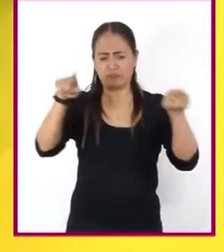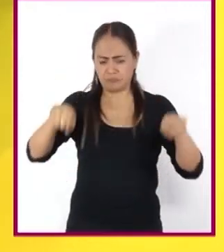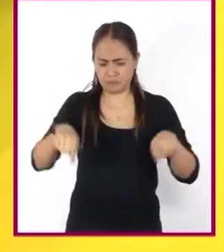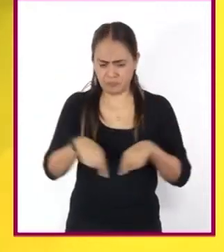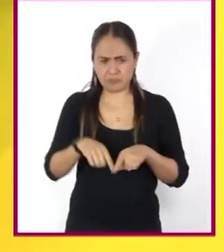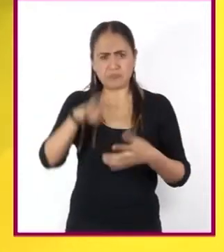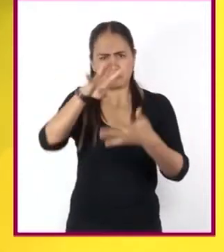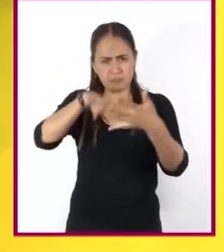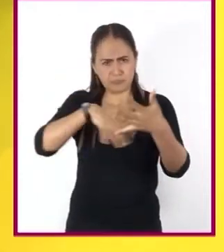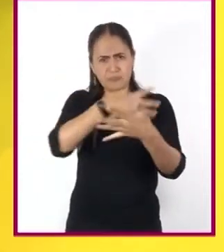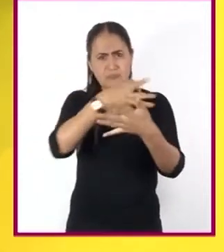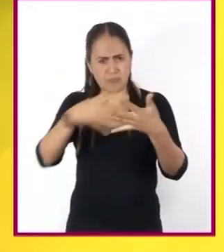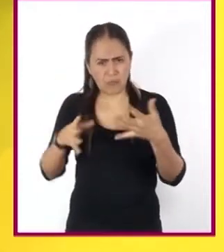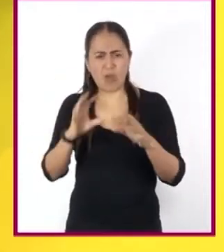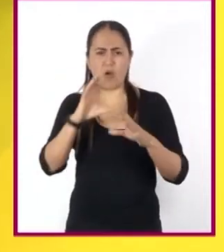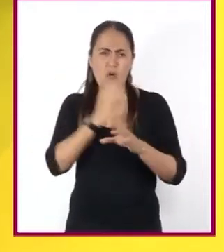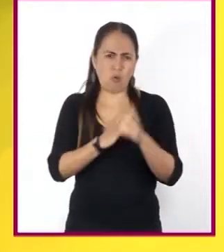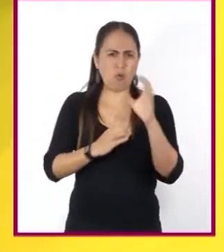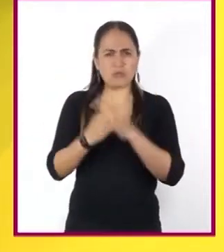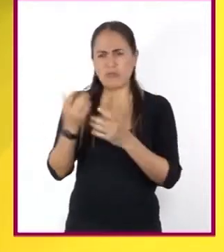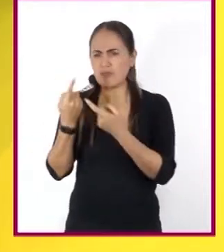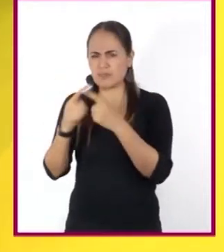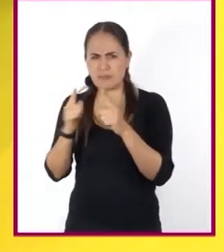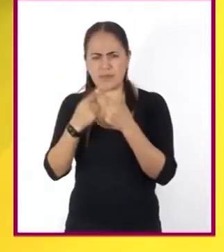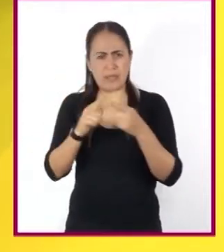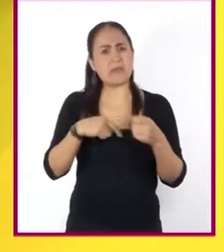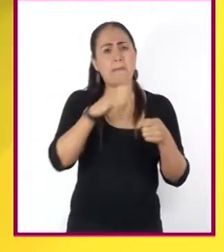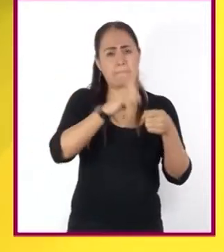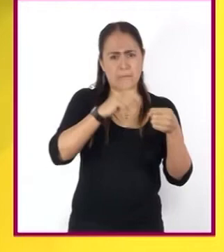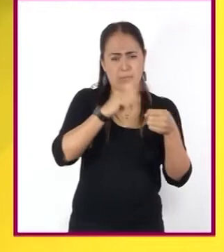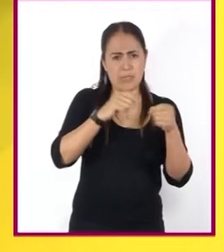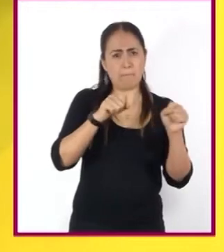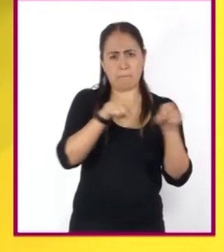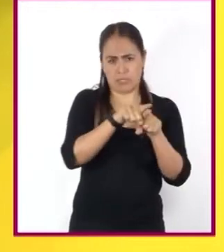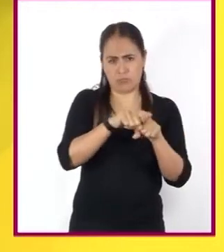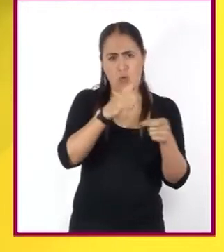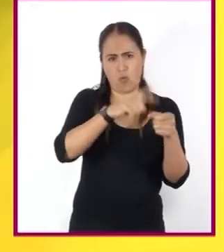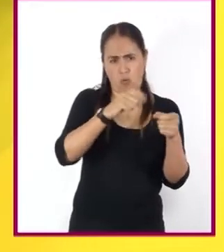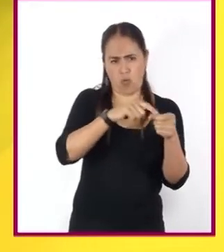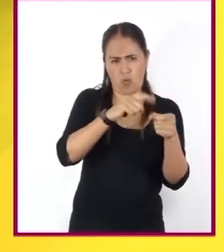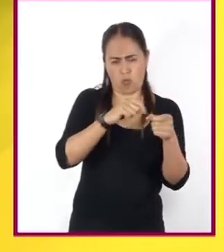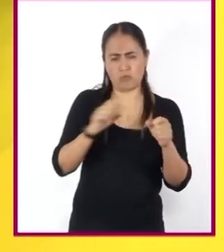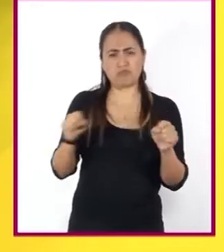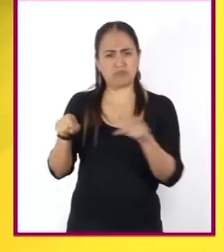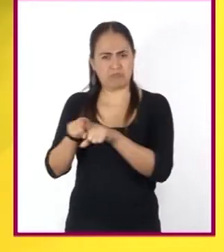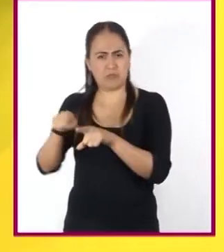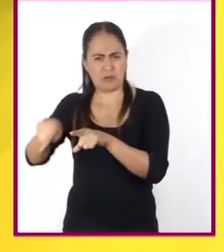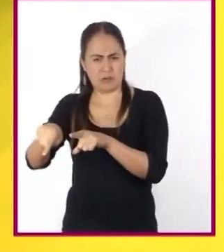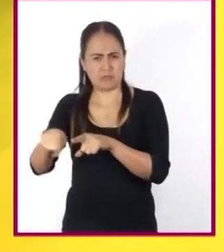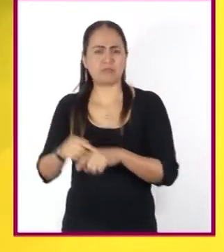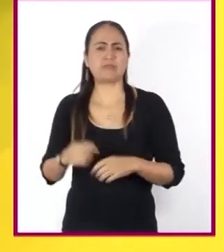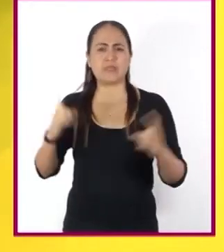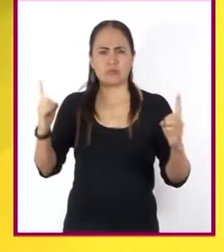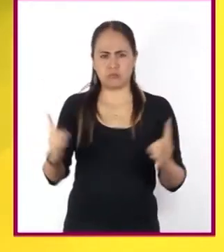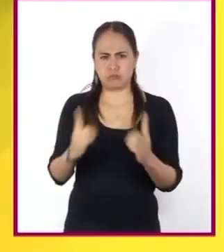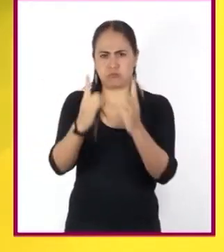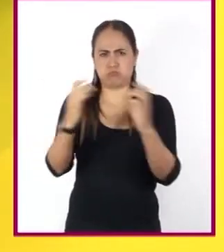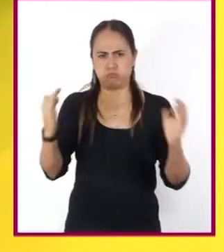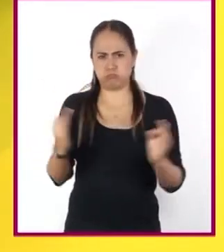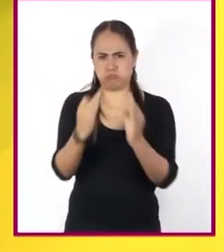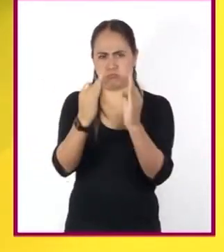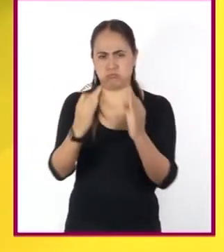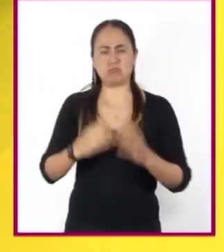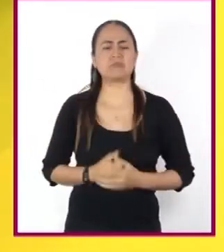utilizar diferentes objetos, pintados del mismo color, que serán las piezas que se enfrenten.